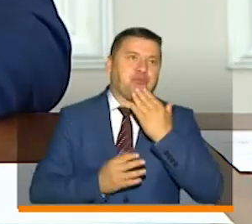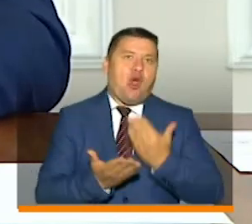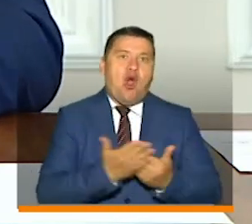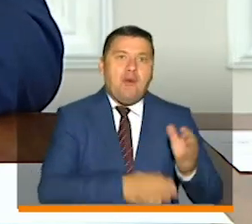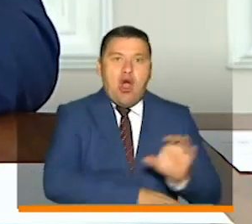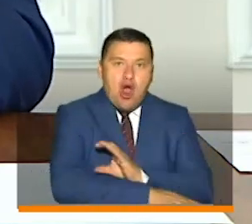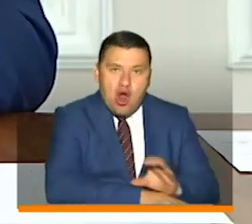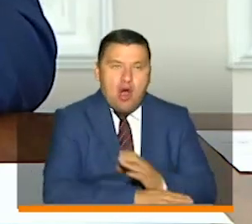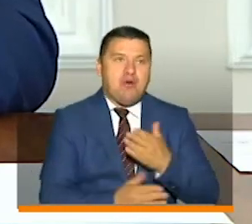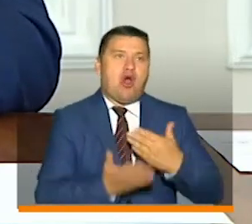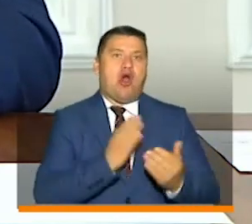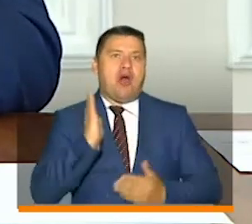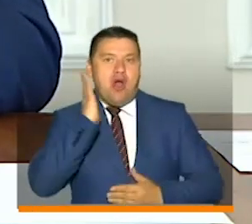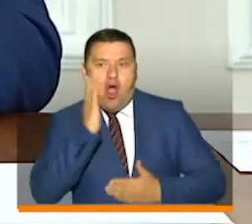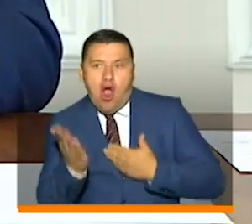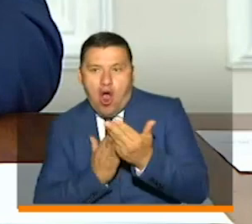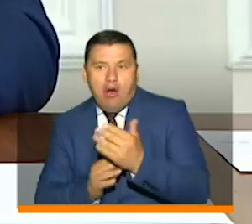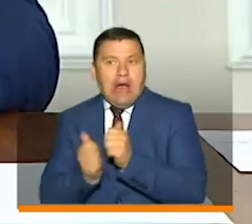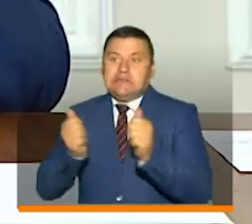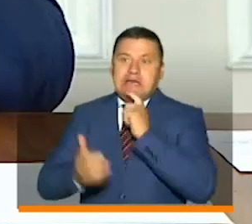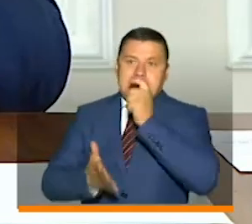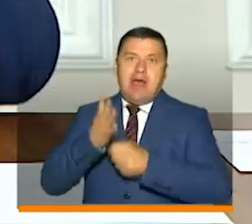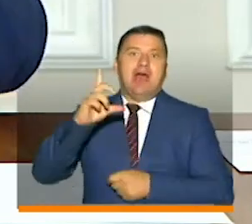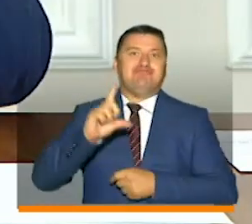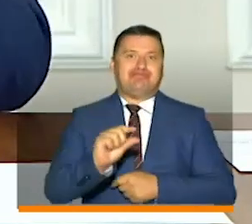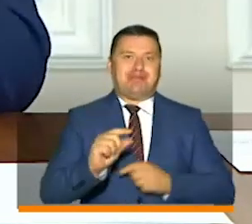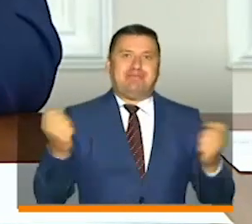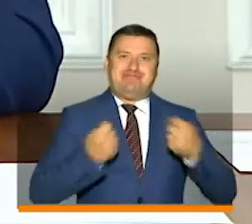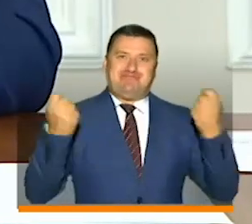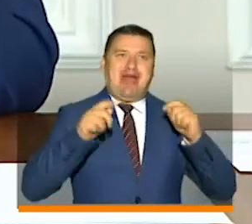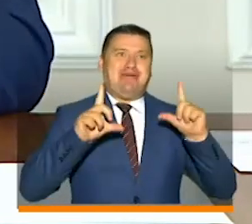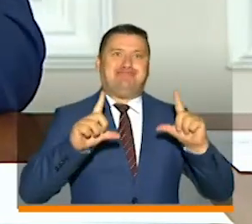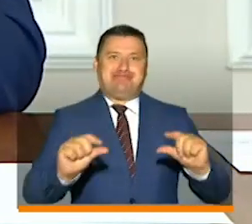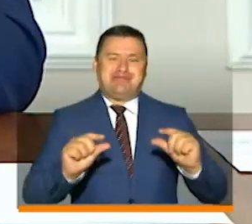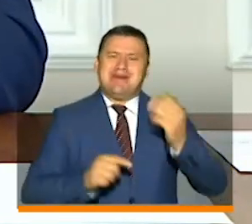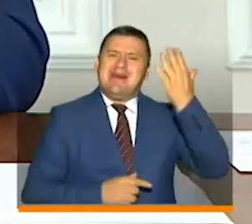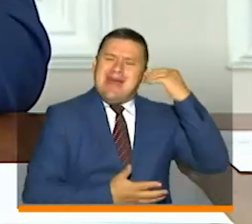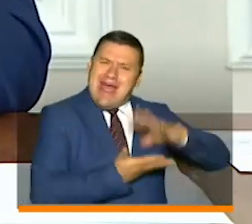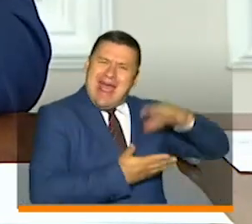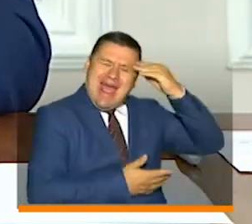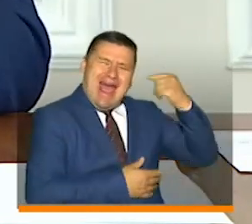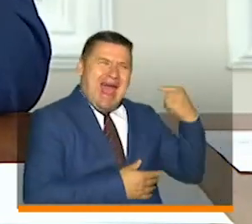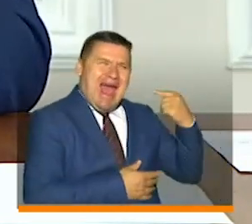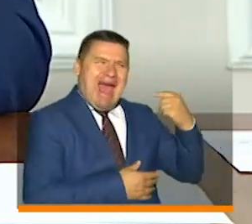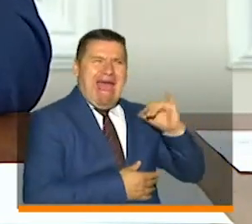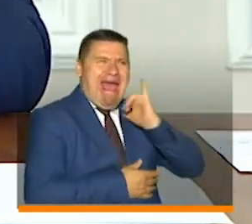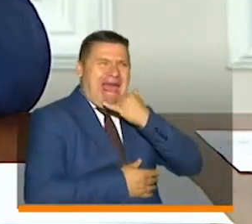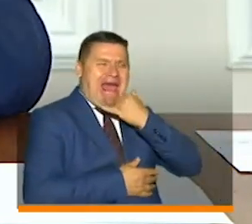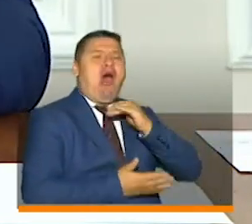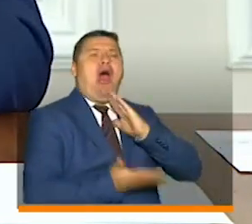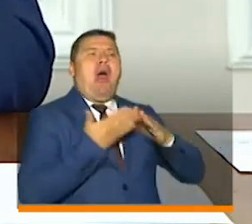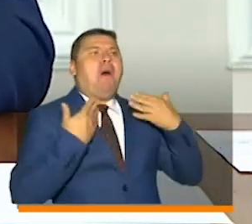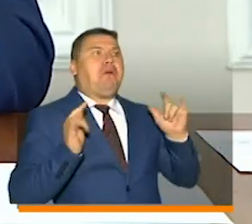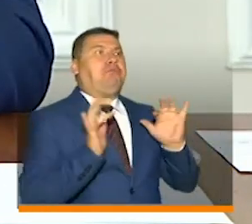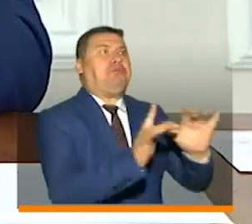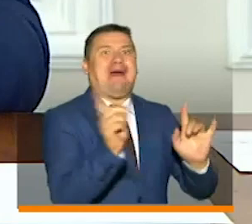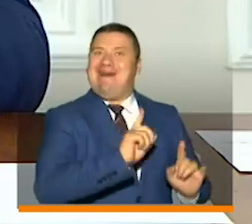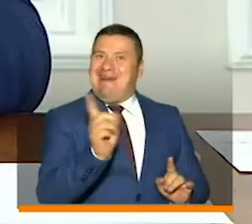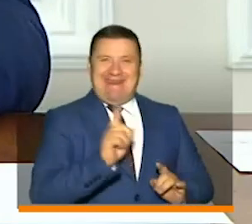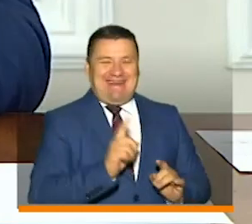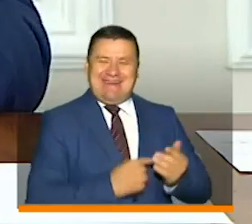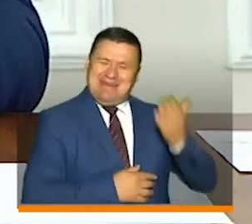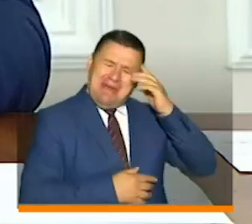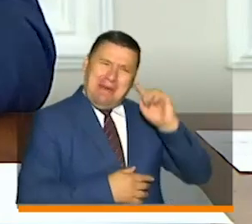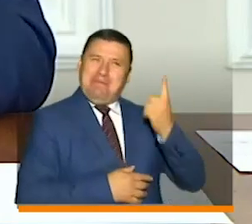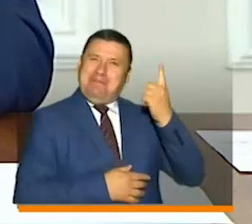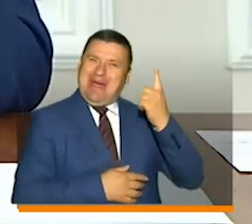computadores de comunicación pero también aprendiendo de los días pasados para que no tengamos aglomeraciones como la escribimos